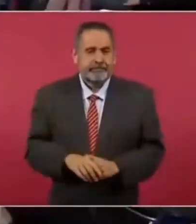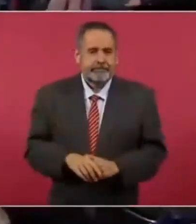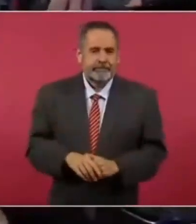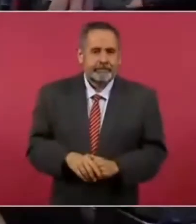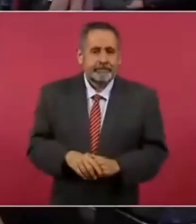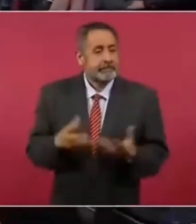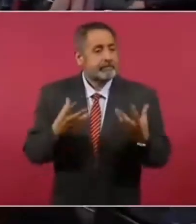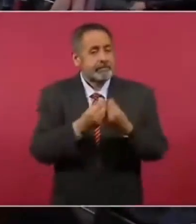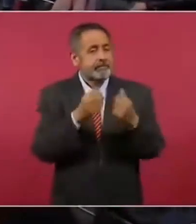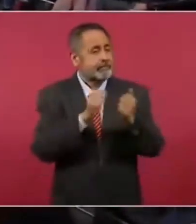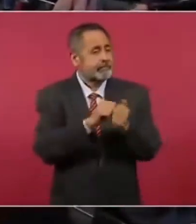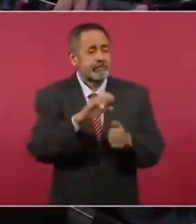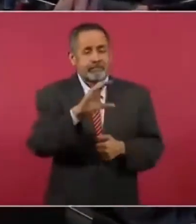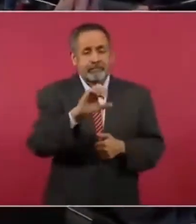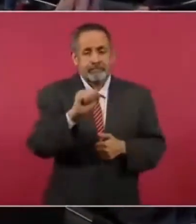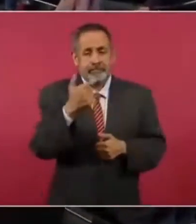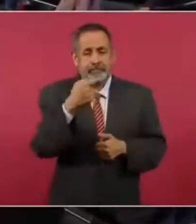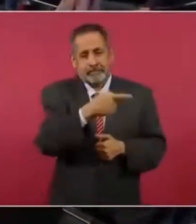Con Salinas.